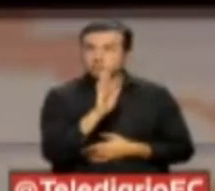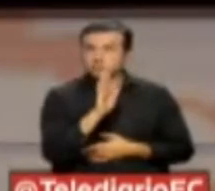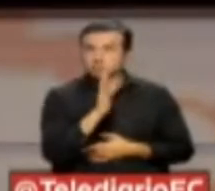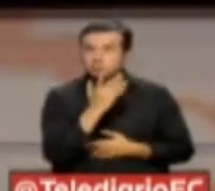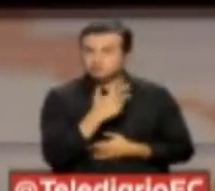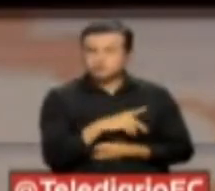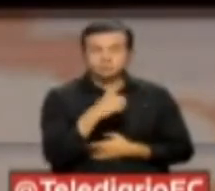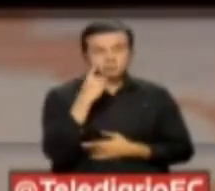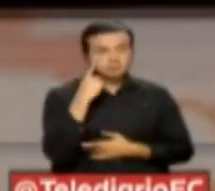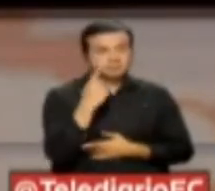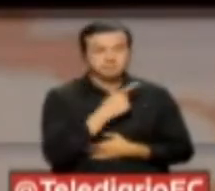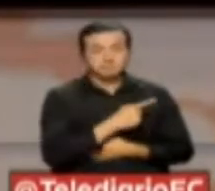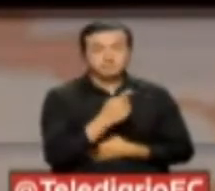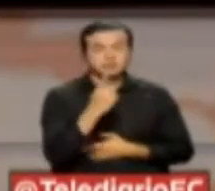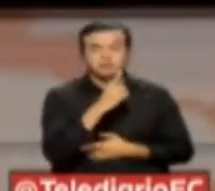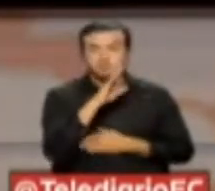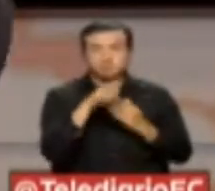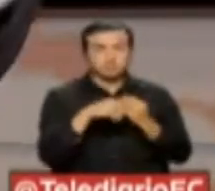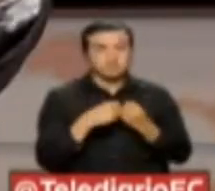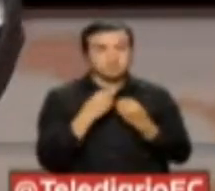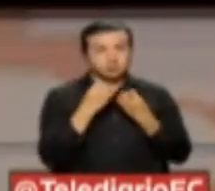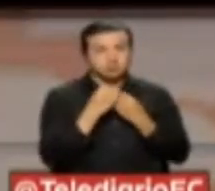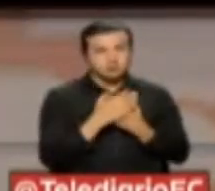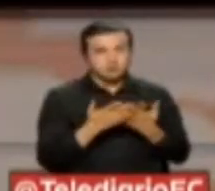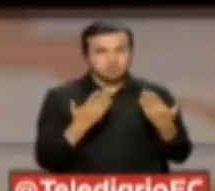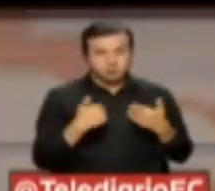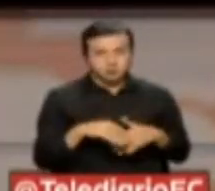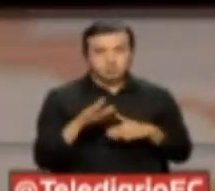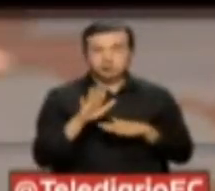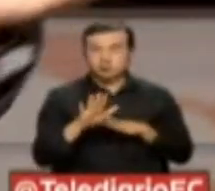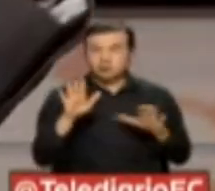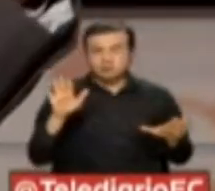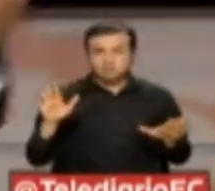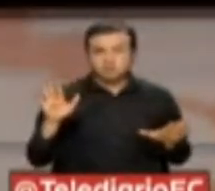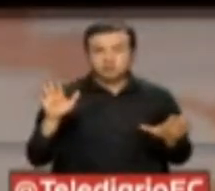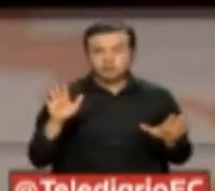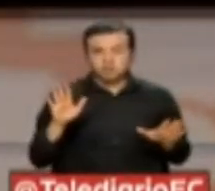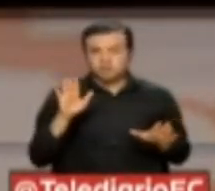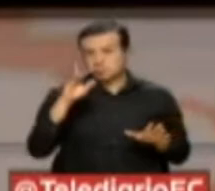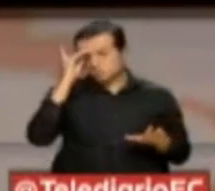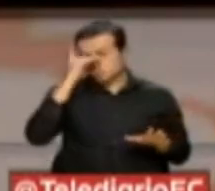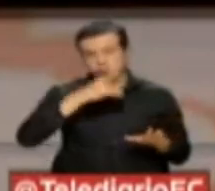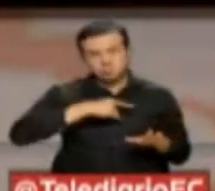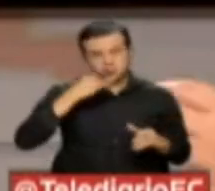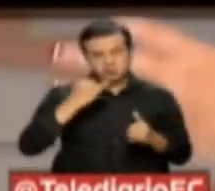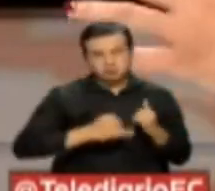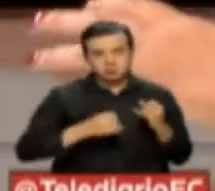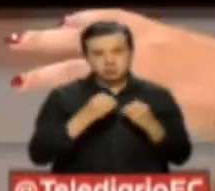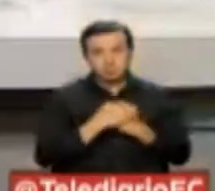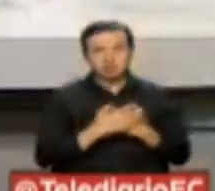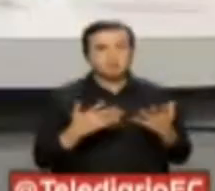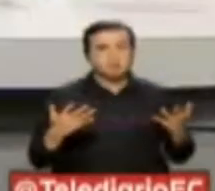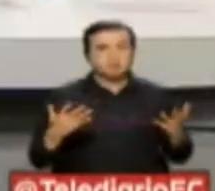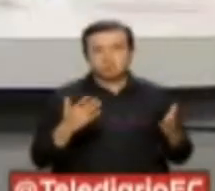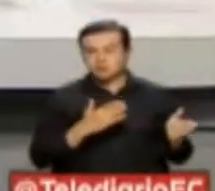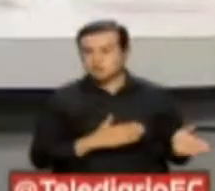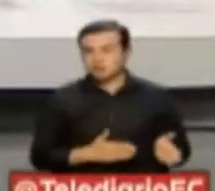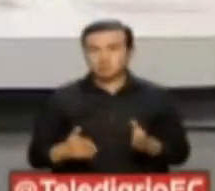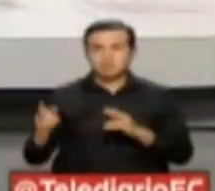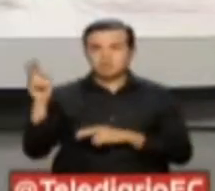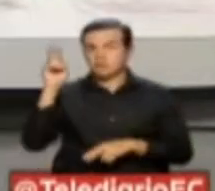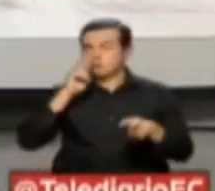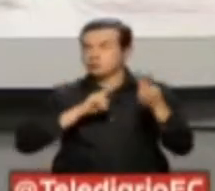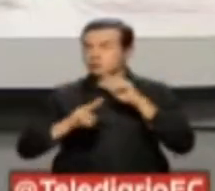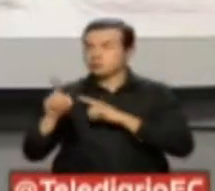su sus descargas y luego los de impugnaciones y finalmente las decisiones finales y bueno dentro de esta evaluación que